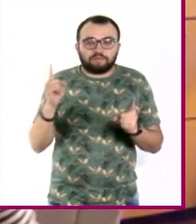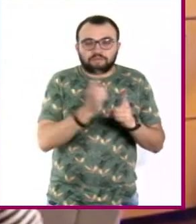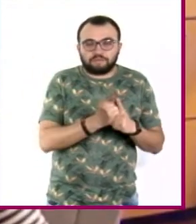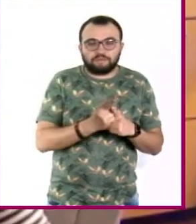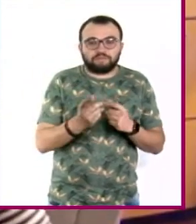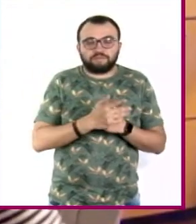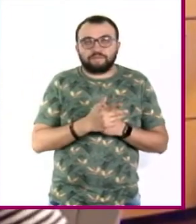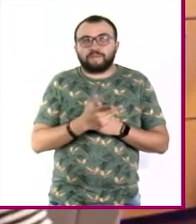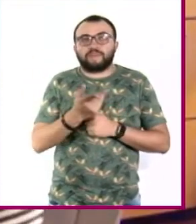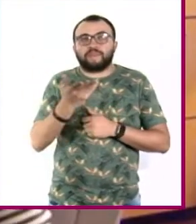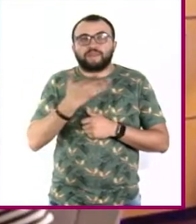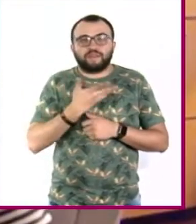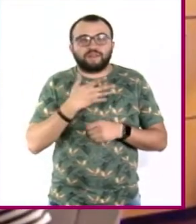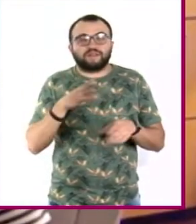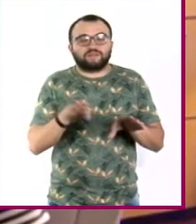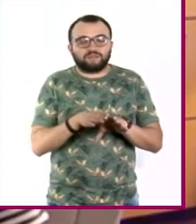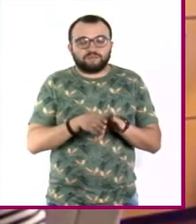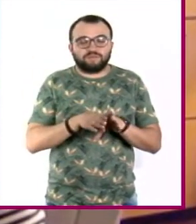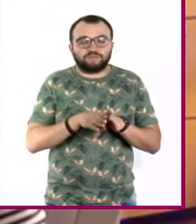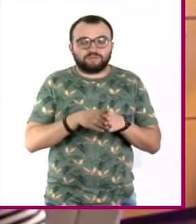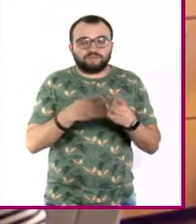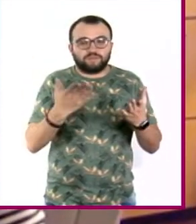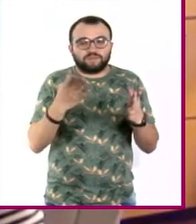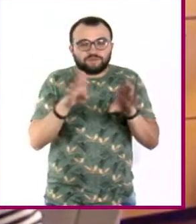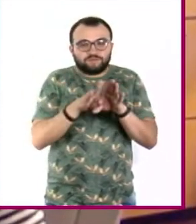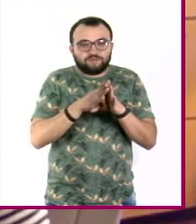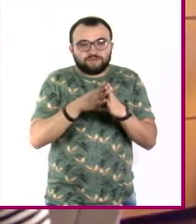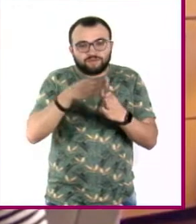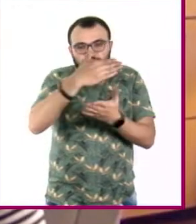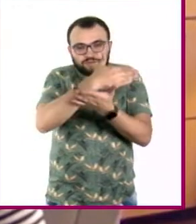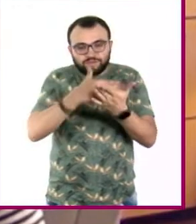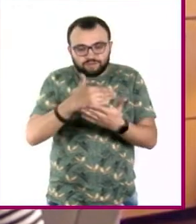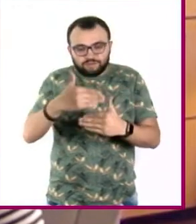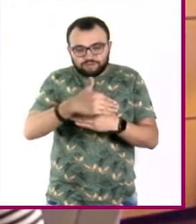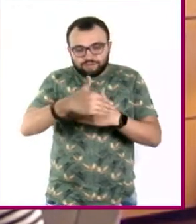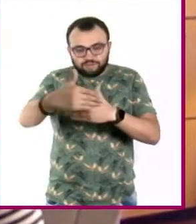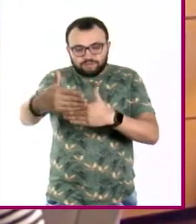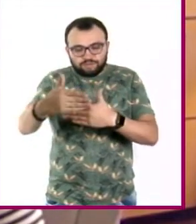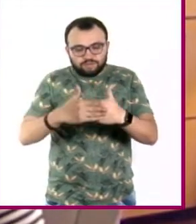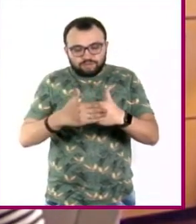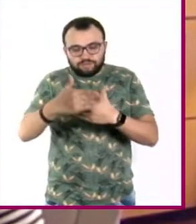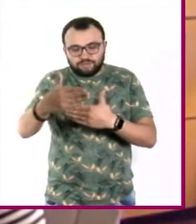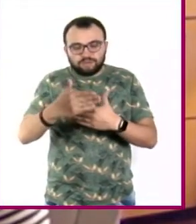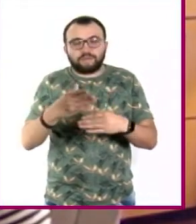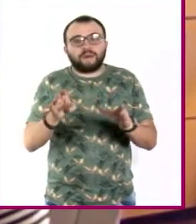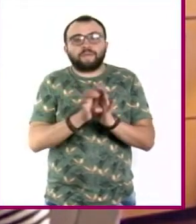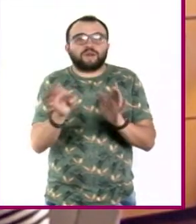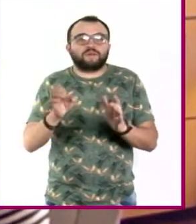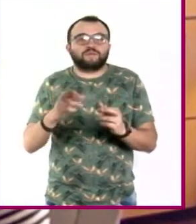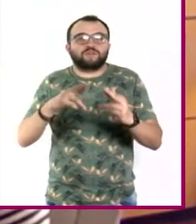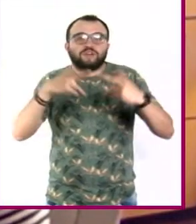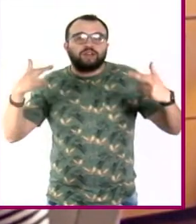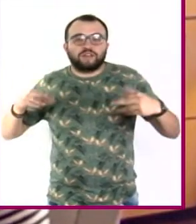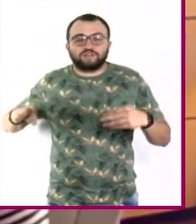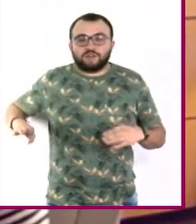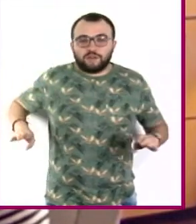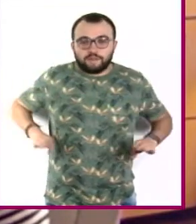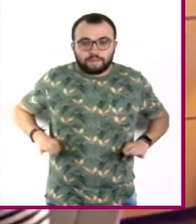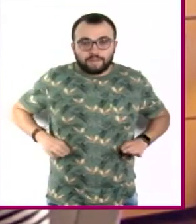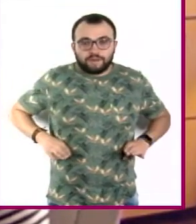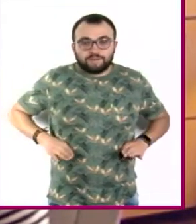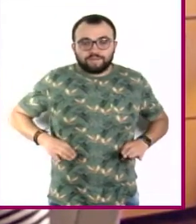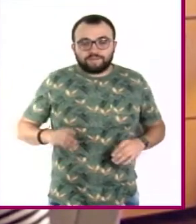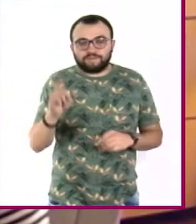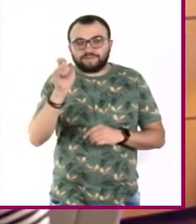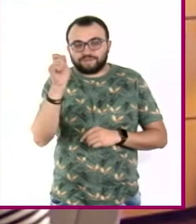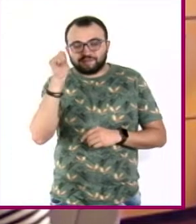como gran espacio de la virtualidad. Por ejemplo, sabemos que las relaciones de pareja, un gran porcentaje hoy en